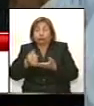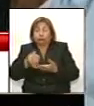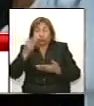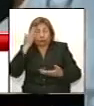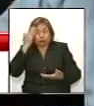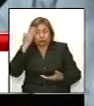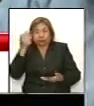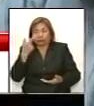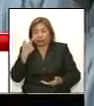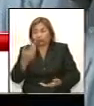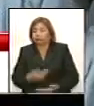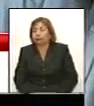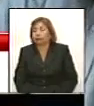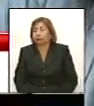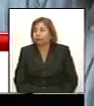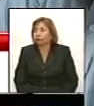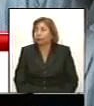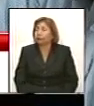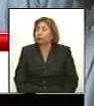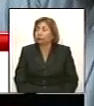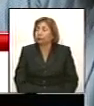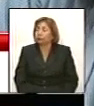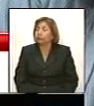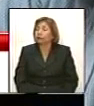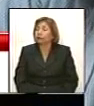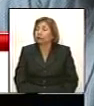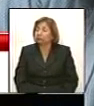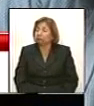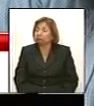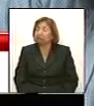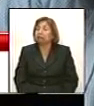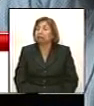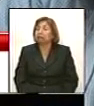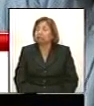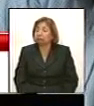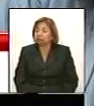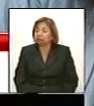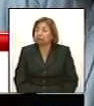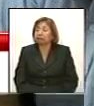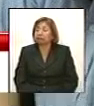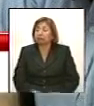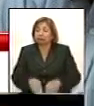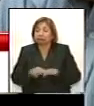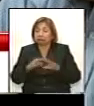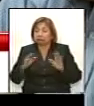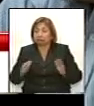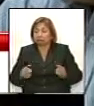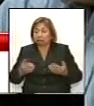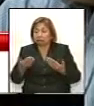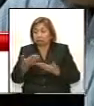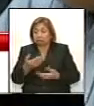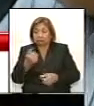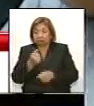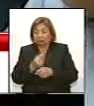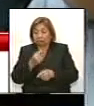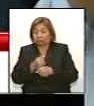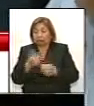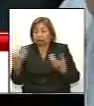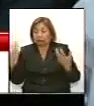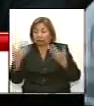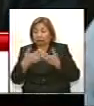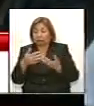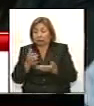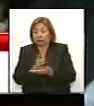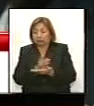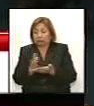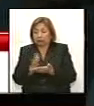conocernos. Eso es todo. Muchas gracias. Creo que después de la mesa pueden compartir el caso concreto para